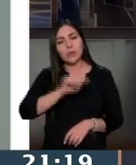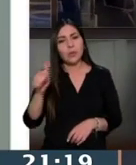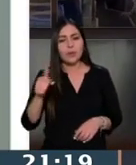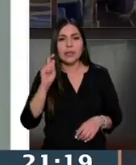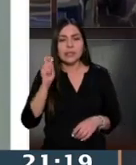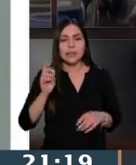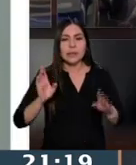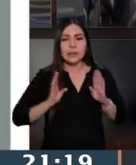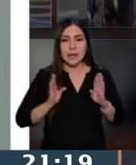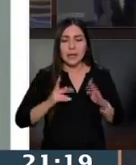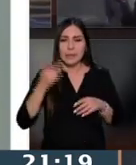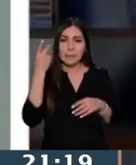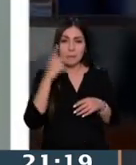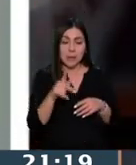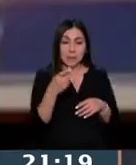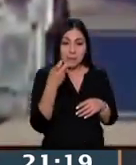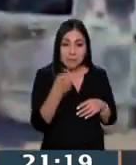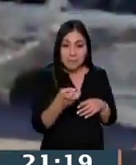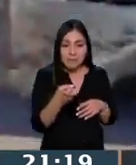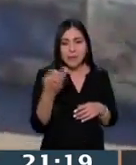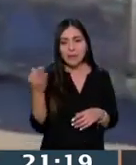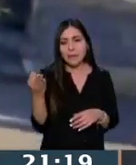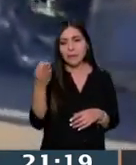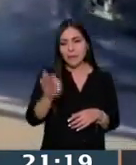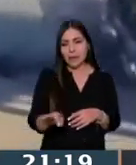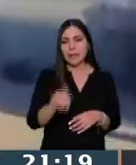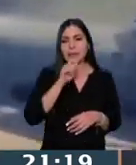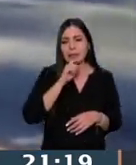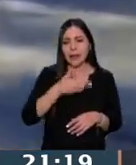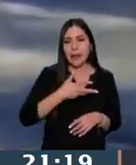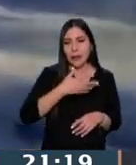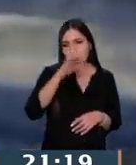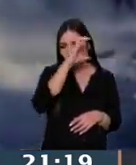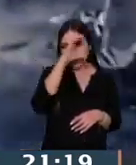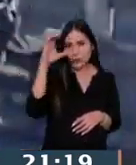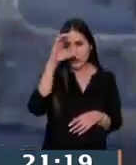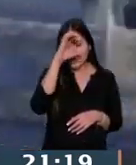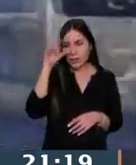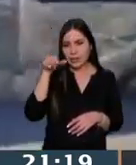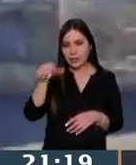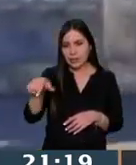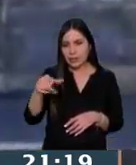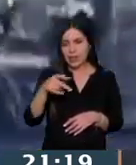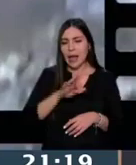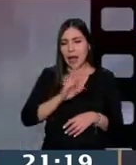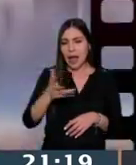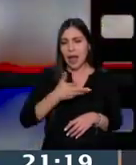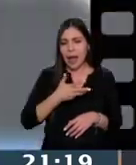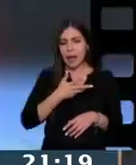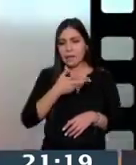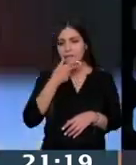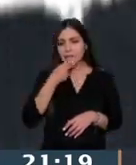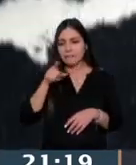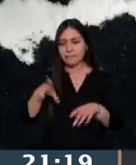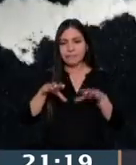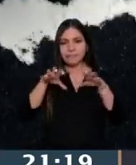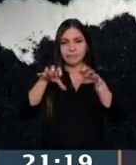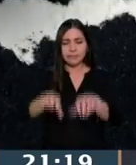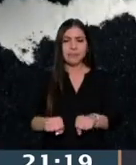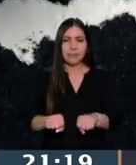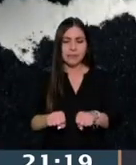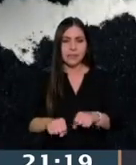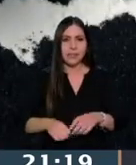falso, pues incluso han circulado fotografías del presunto delincuente detenido.